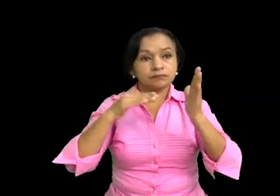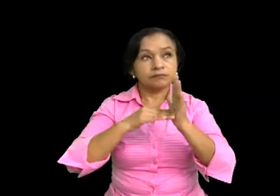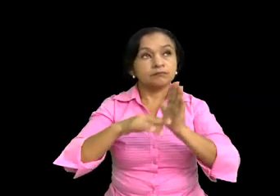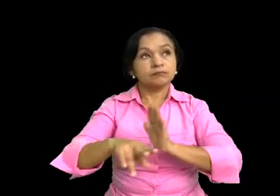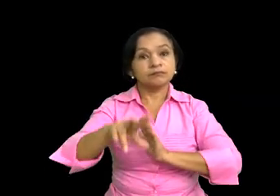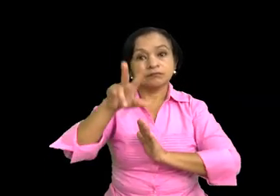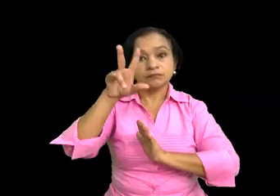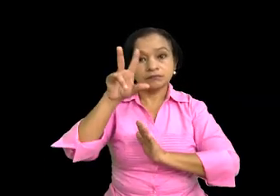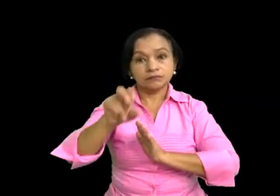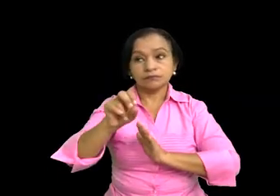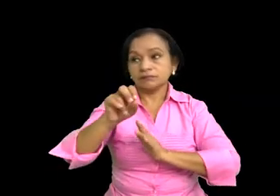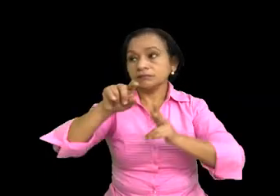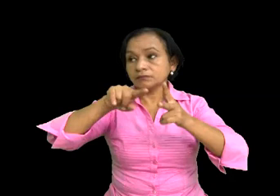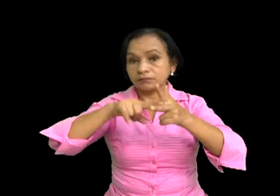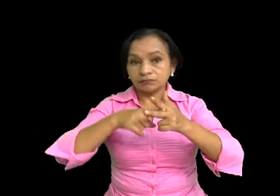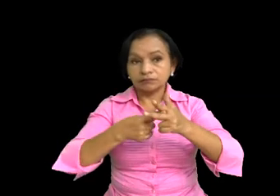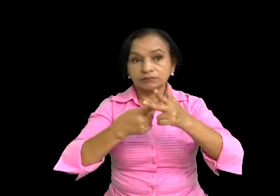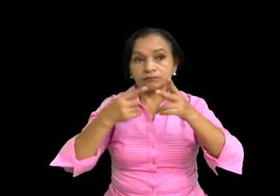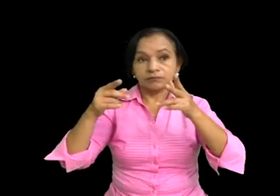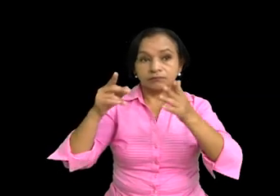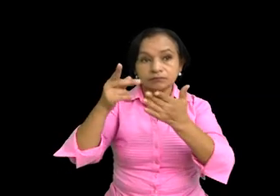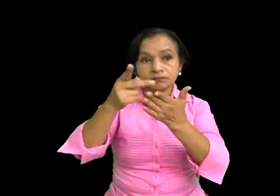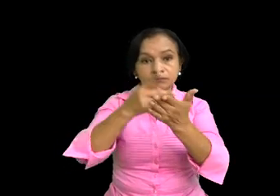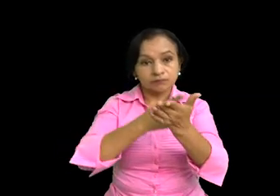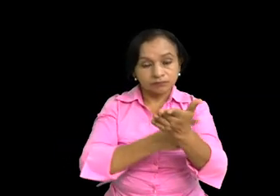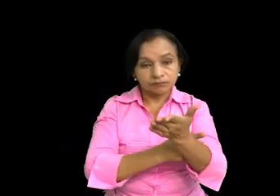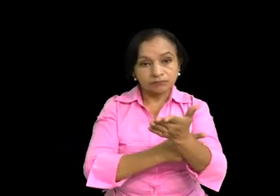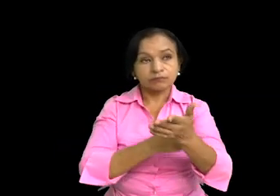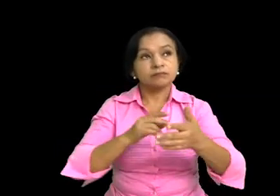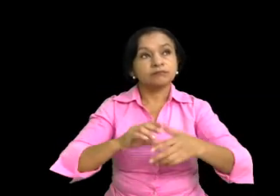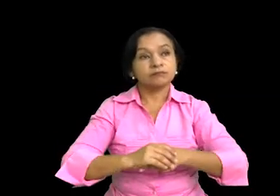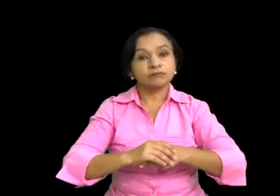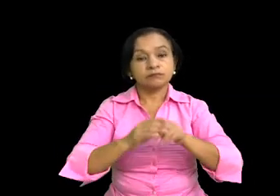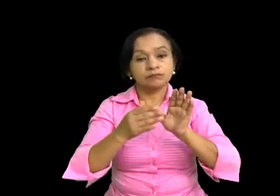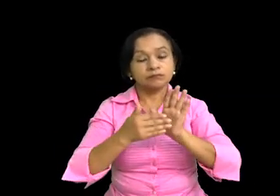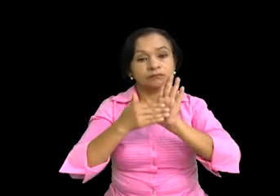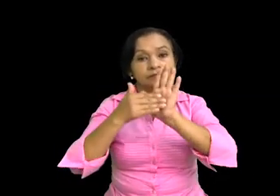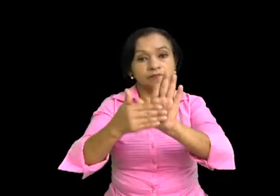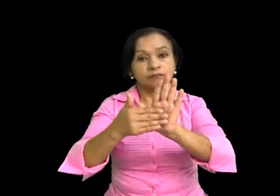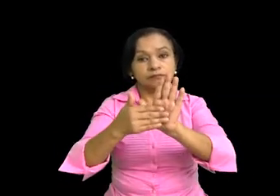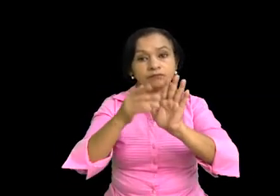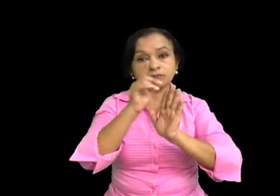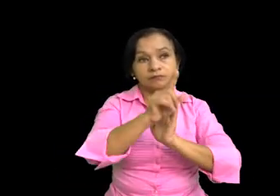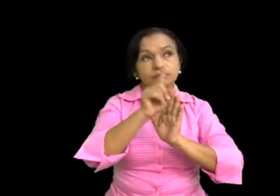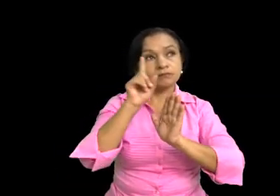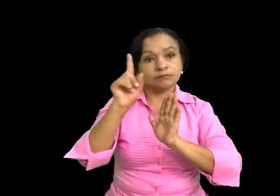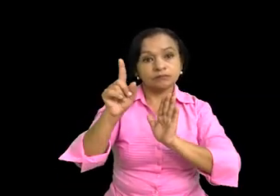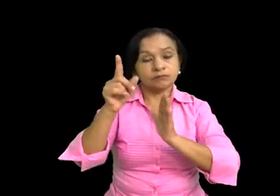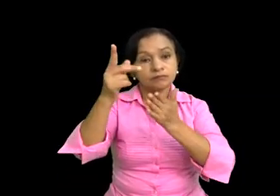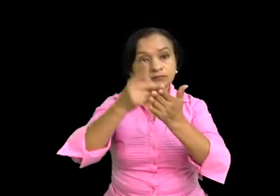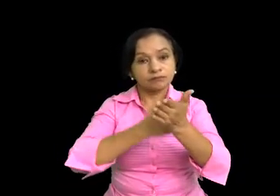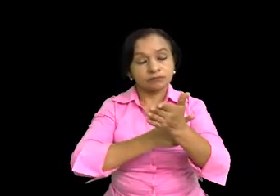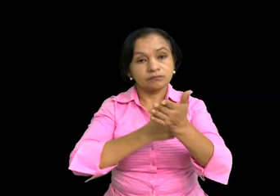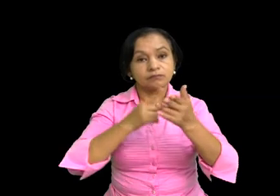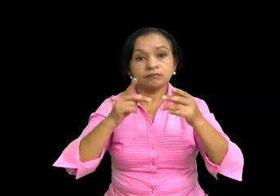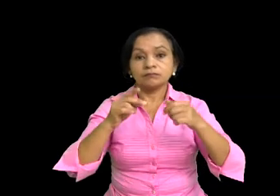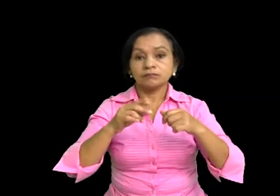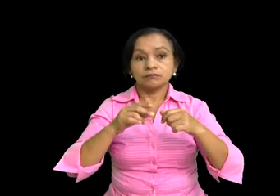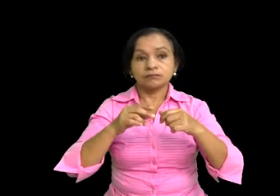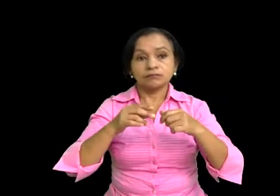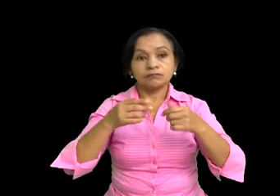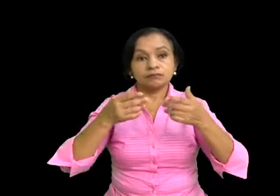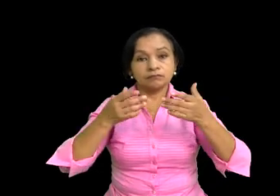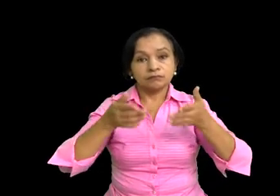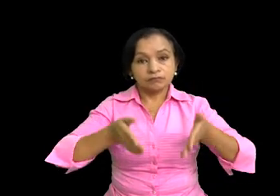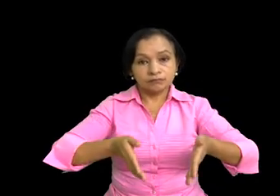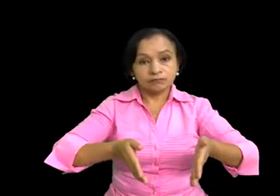inaugurado ya una buena cantidad de proyectos. Yo traigo aquí una muestra de 11 proyectos inaugurados. Sí, sí. Por ejemplo, la